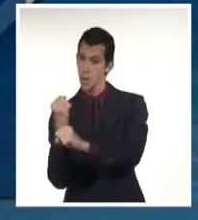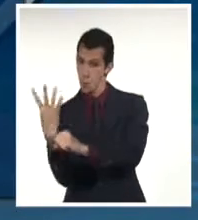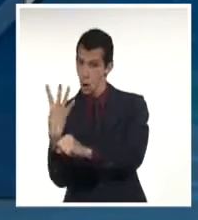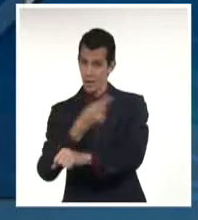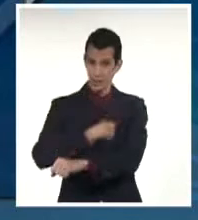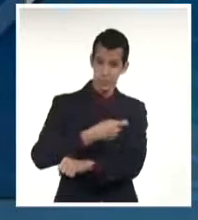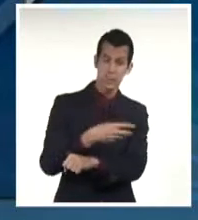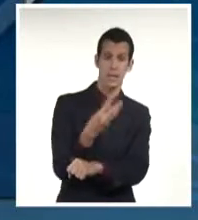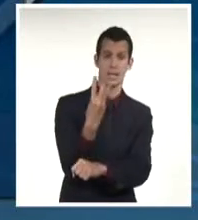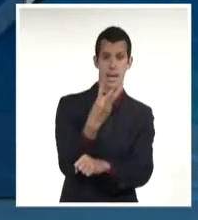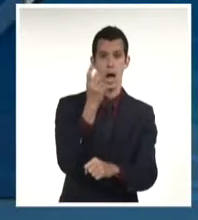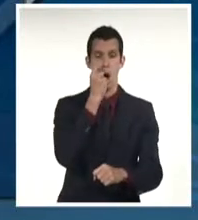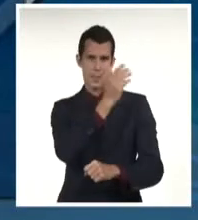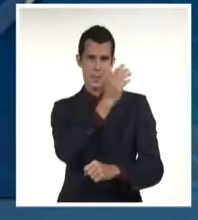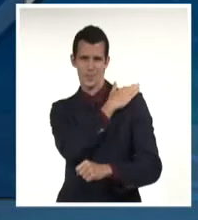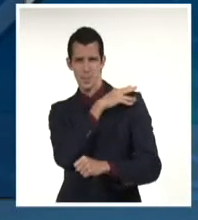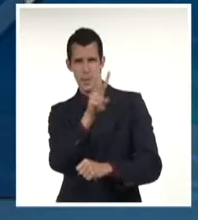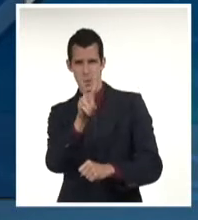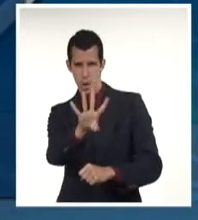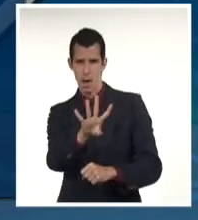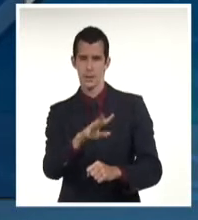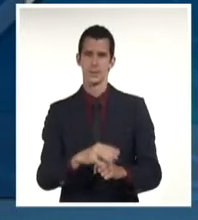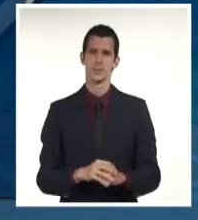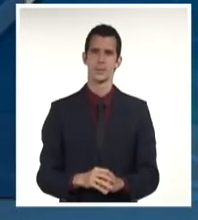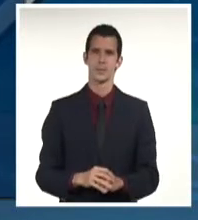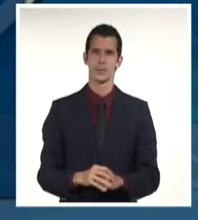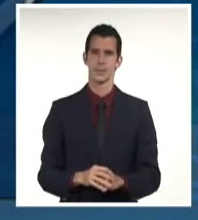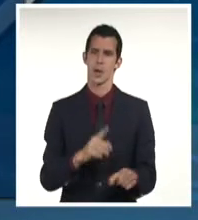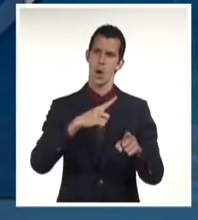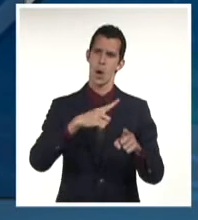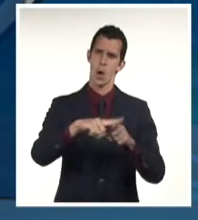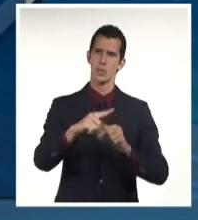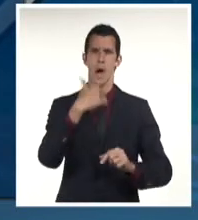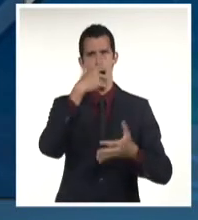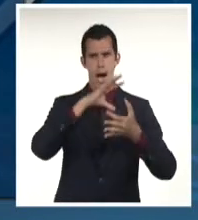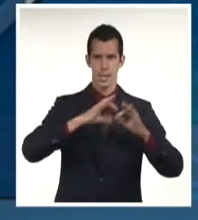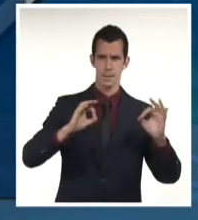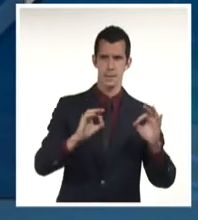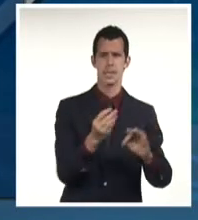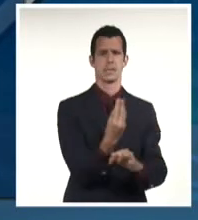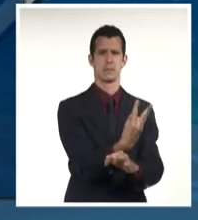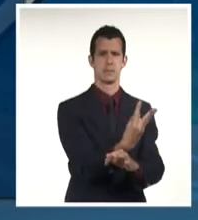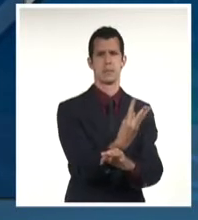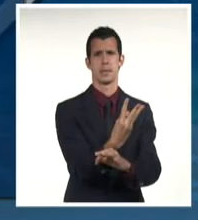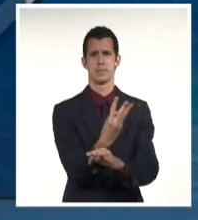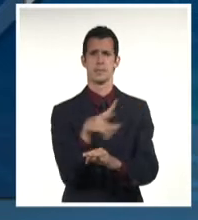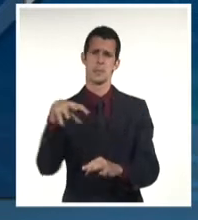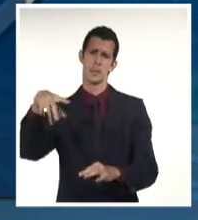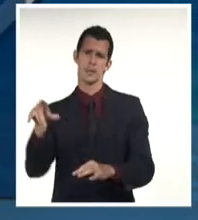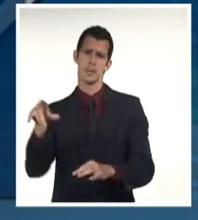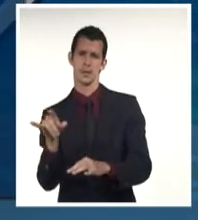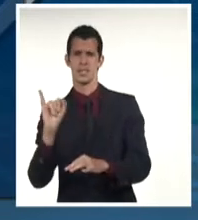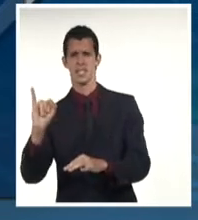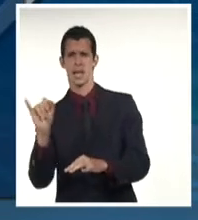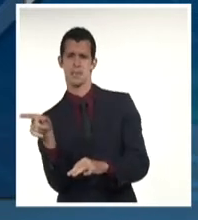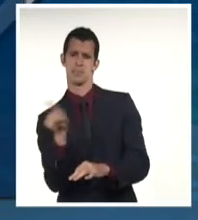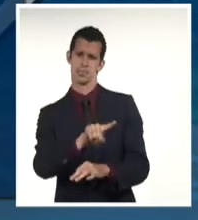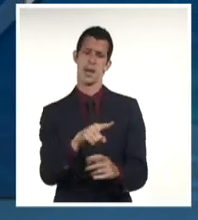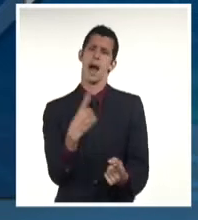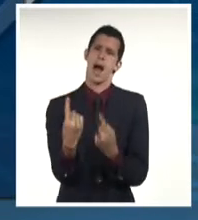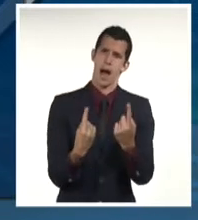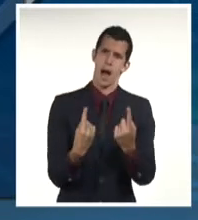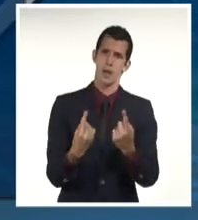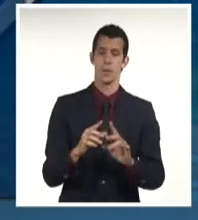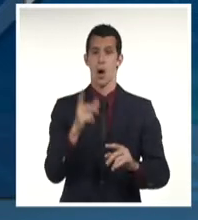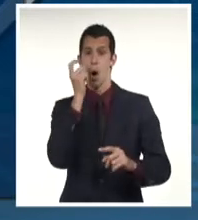sigue en la pelea después de superar a Artemisa 6-3. Giovanni Torres se llevó el triunfo respaldado por el salvamento de Reylandi González. Al bate William Savera